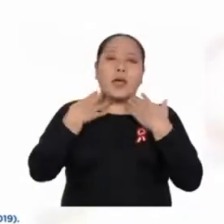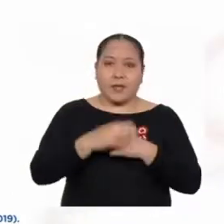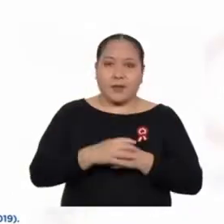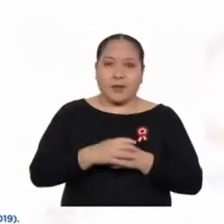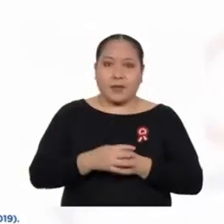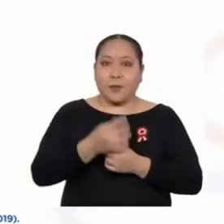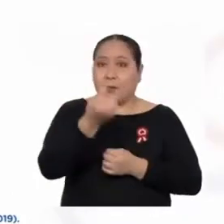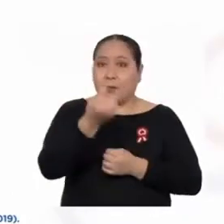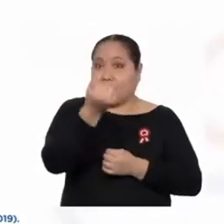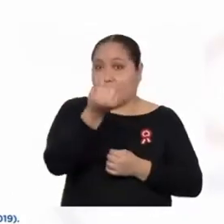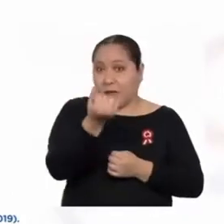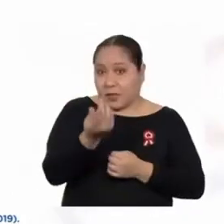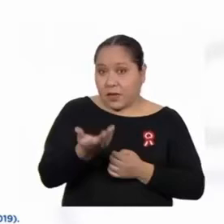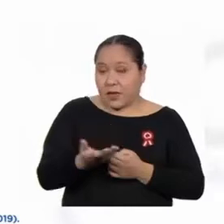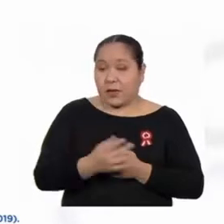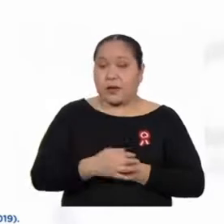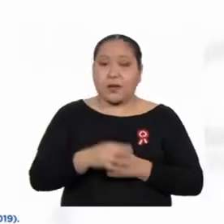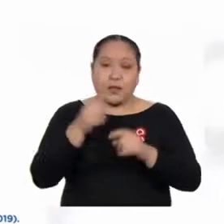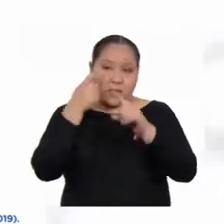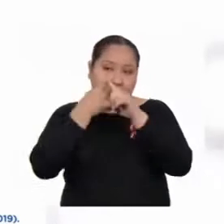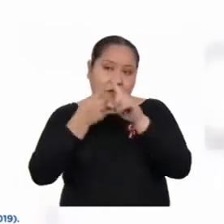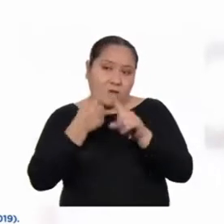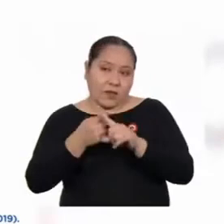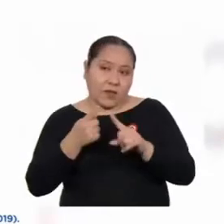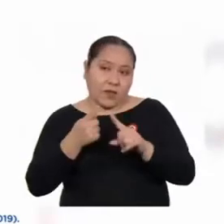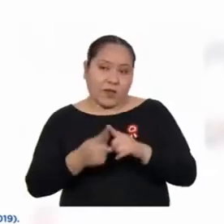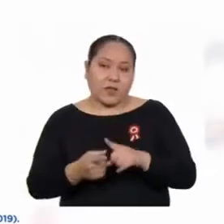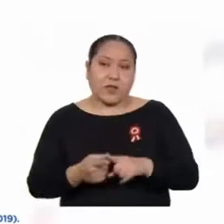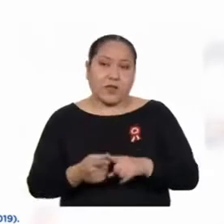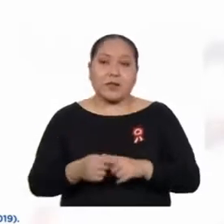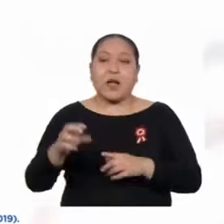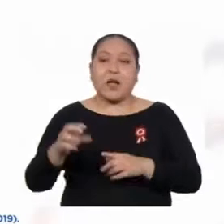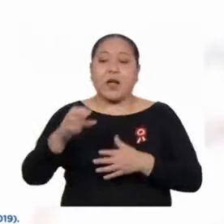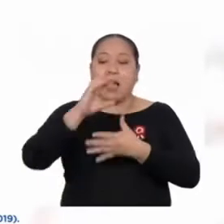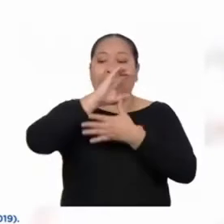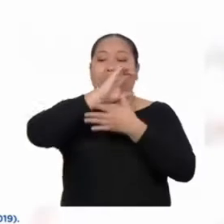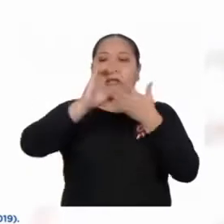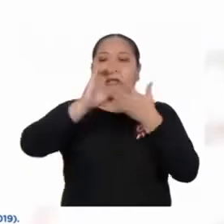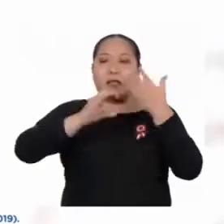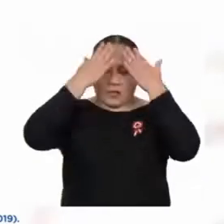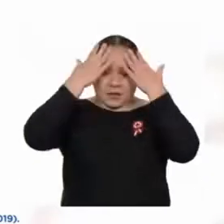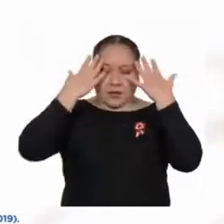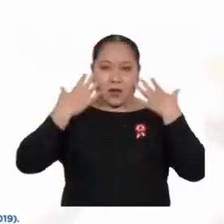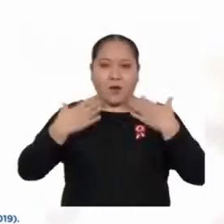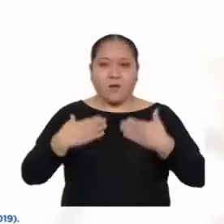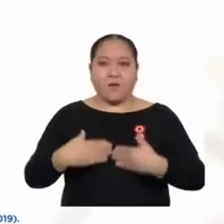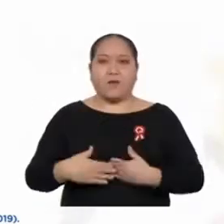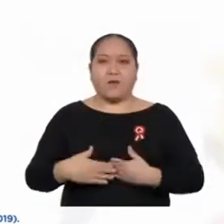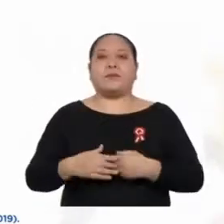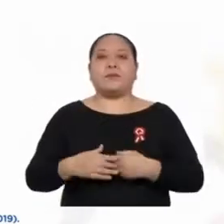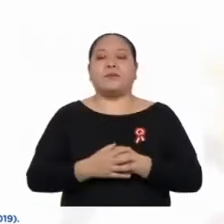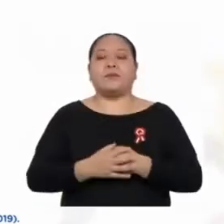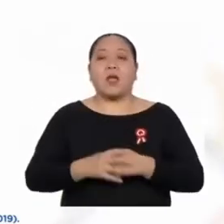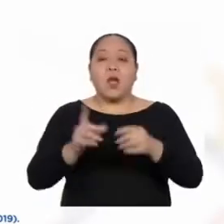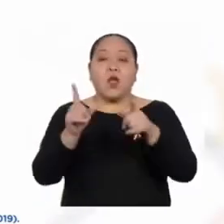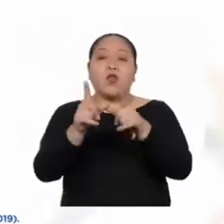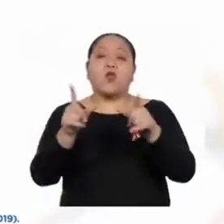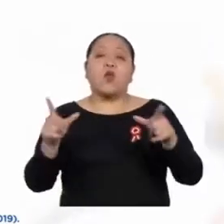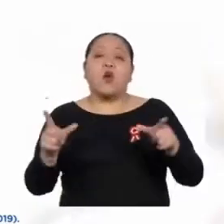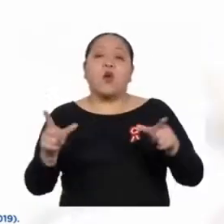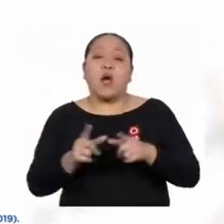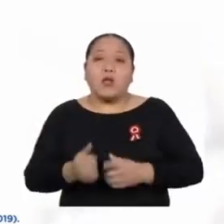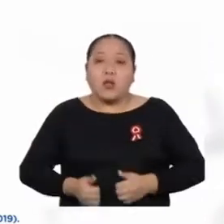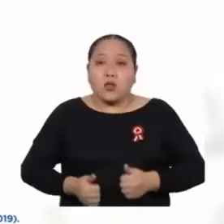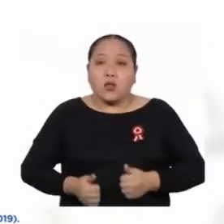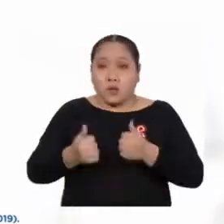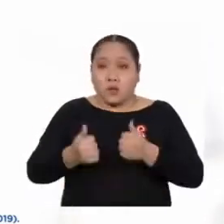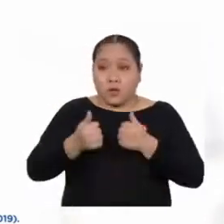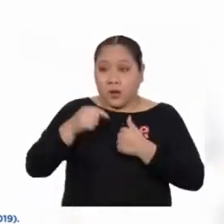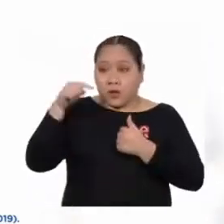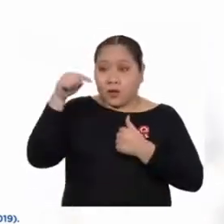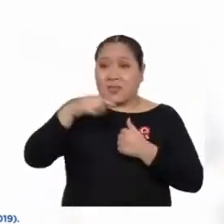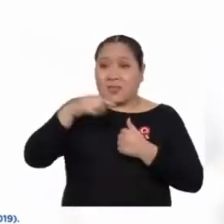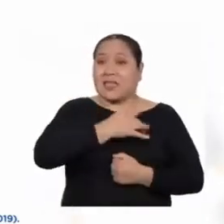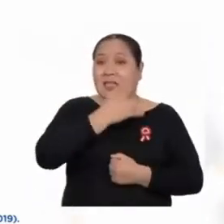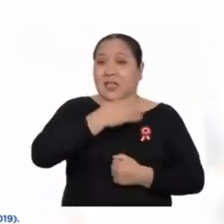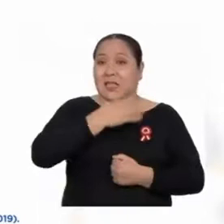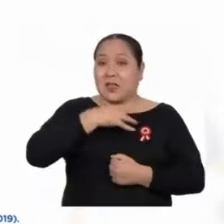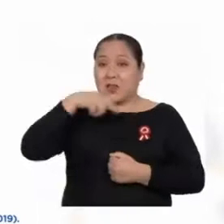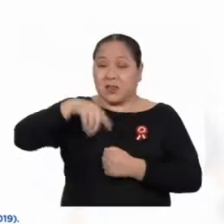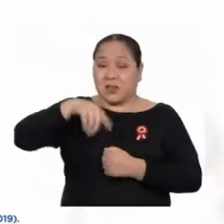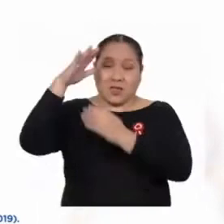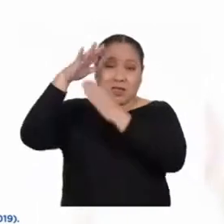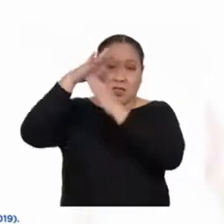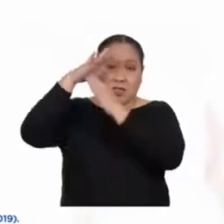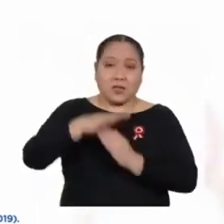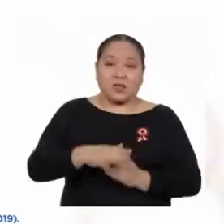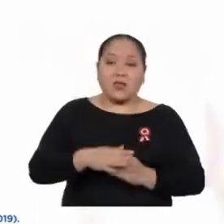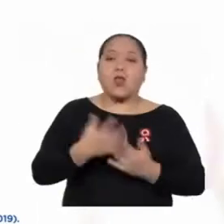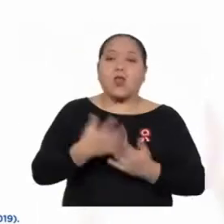de ingresos y otros a sus rasgos faciales o físicos. Los lugares donde vivieron la discriminación fueron sobre